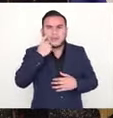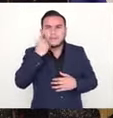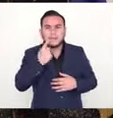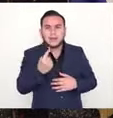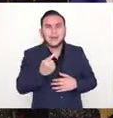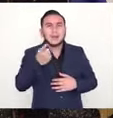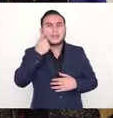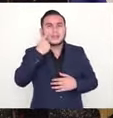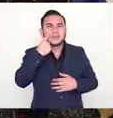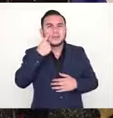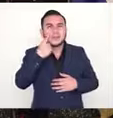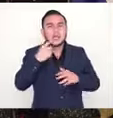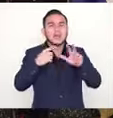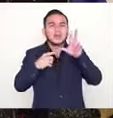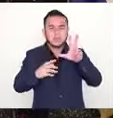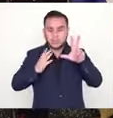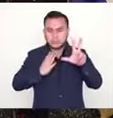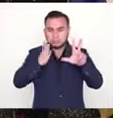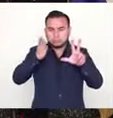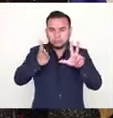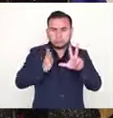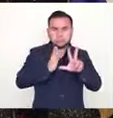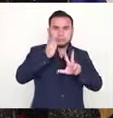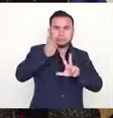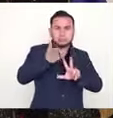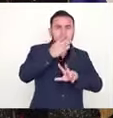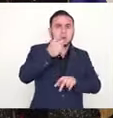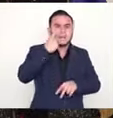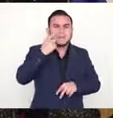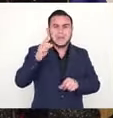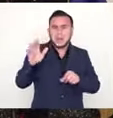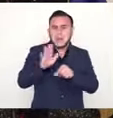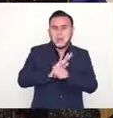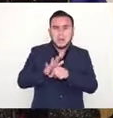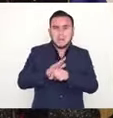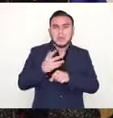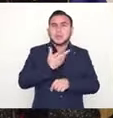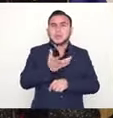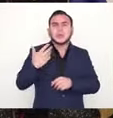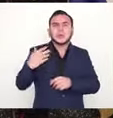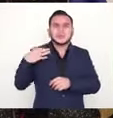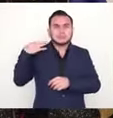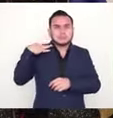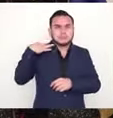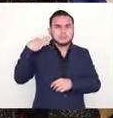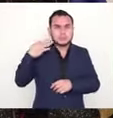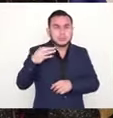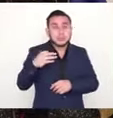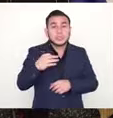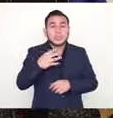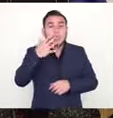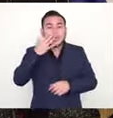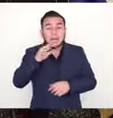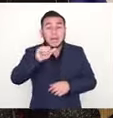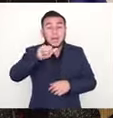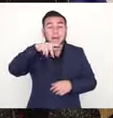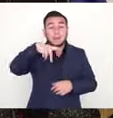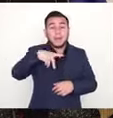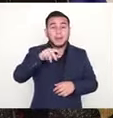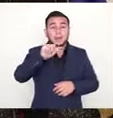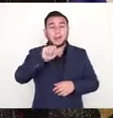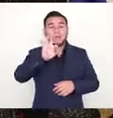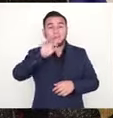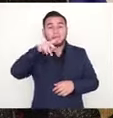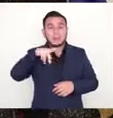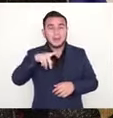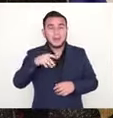vamos a ir a los tres y llévense a toda la prensa nacional e internacional que quiera ir fue reuters fue ap fue afp